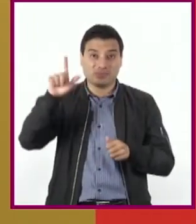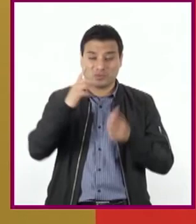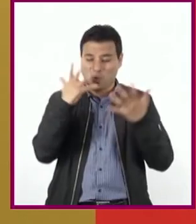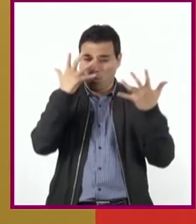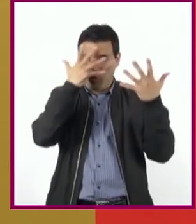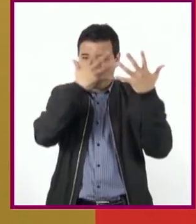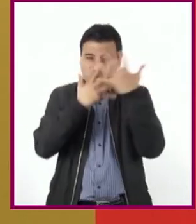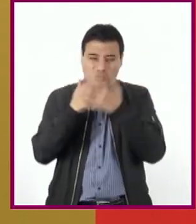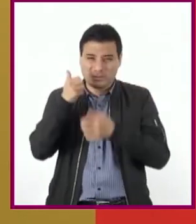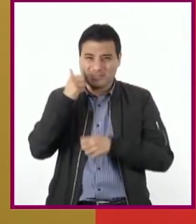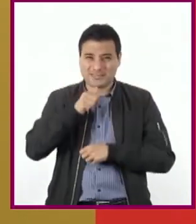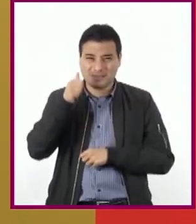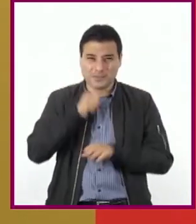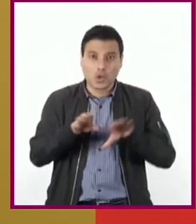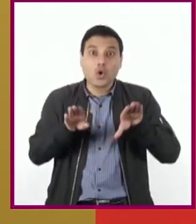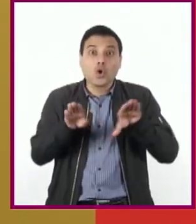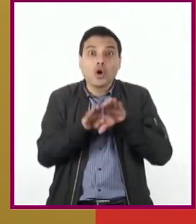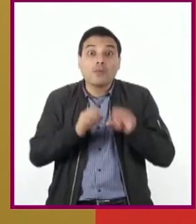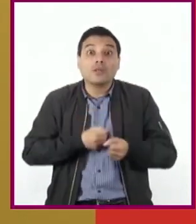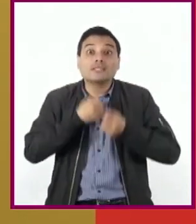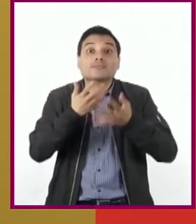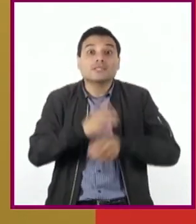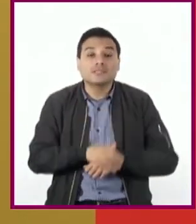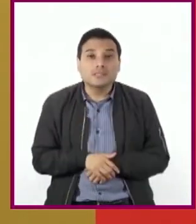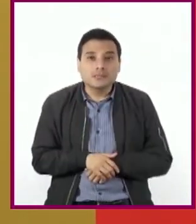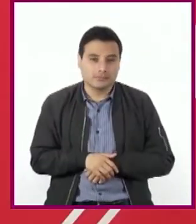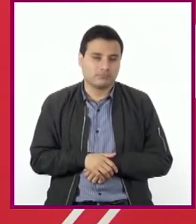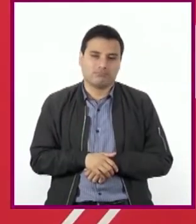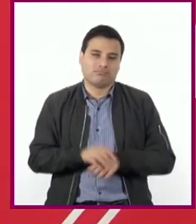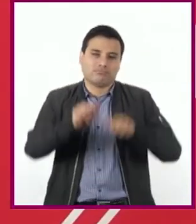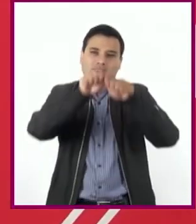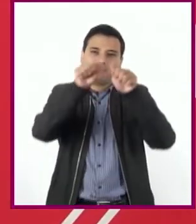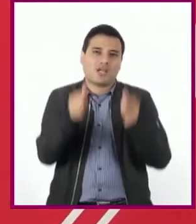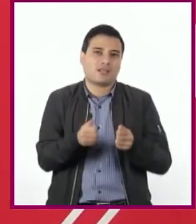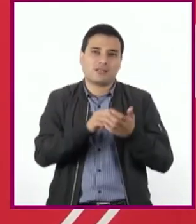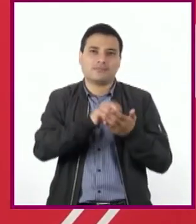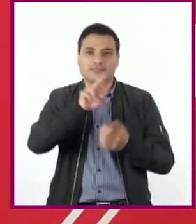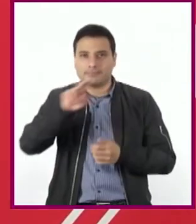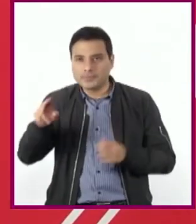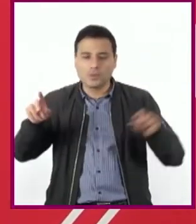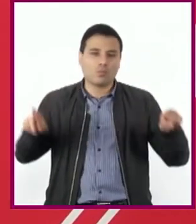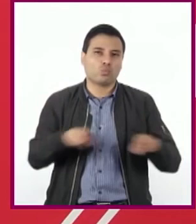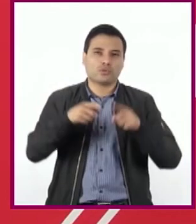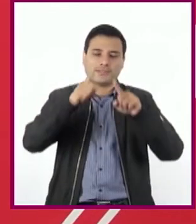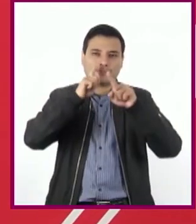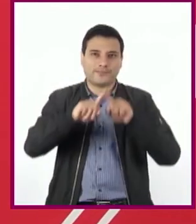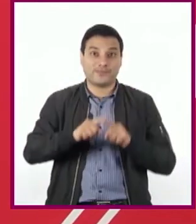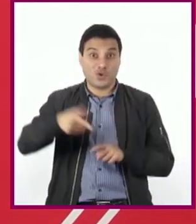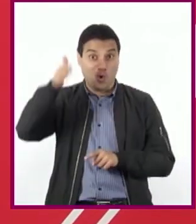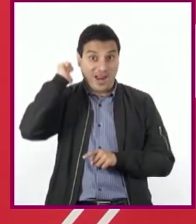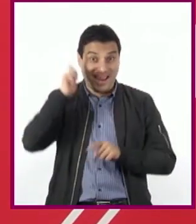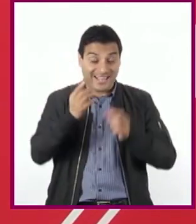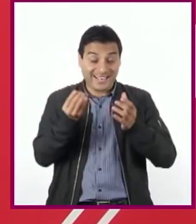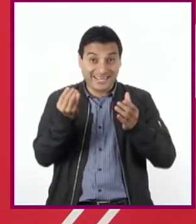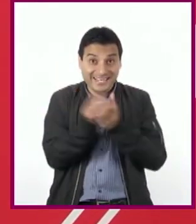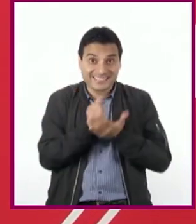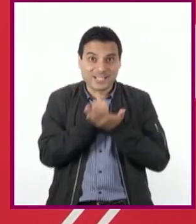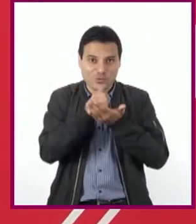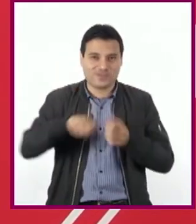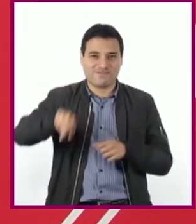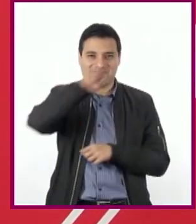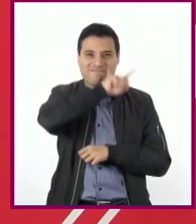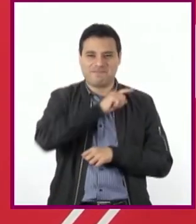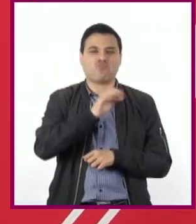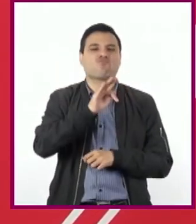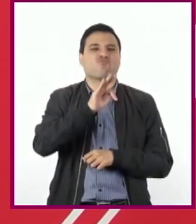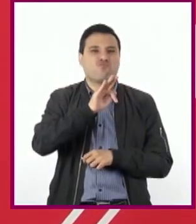que solo se pueden expresar con la técnica artística. Esperamos que esta sesión les haya permitido explorar una